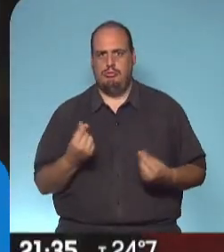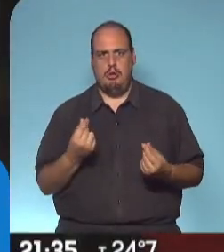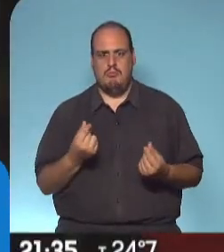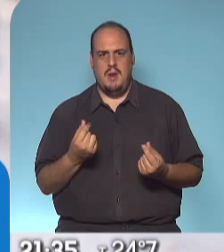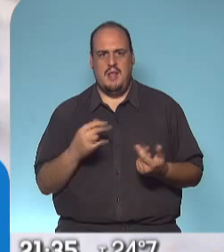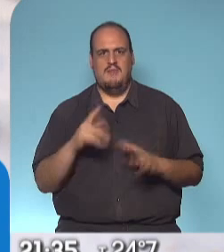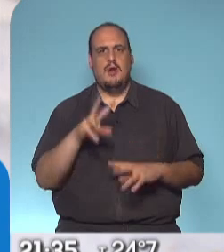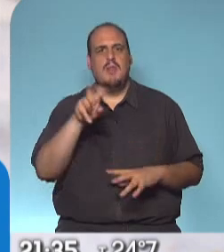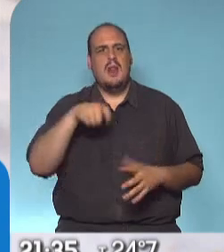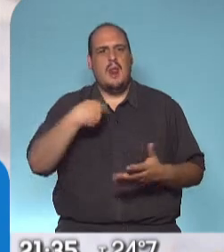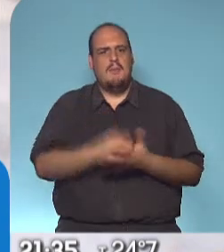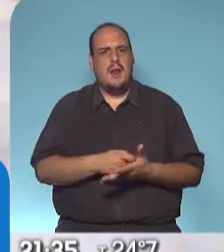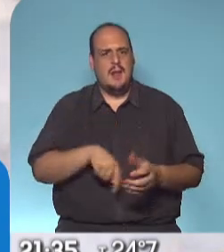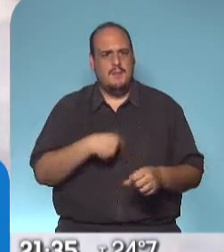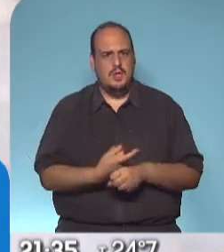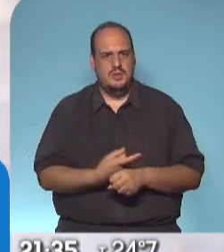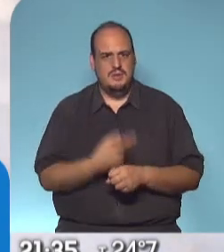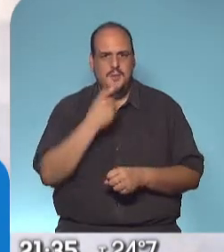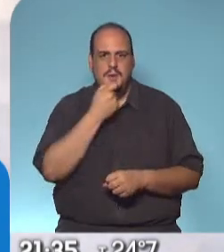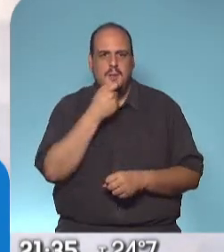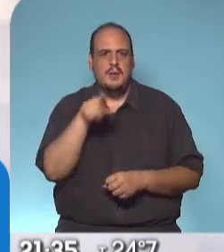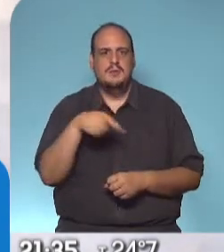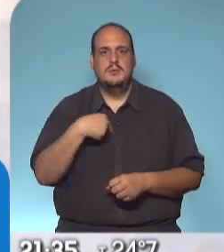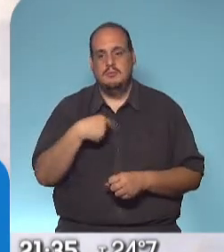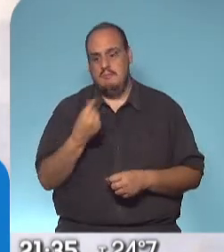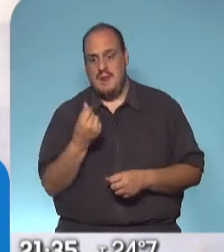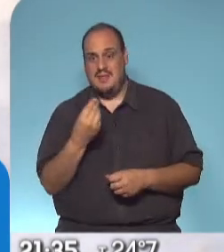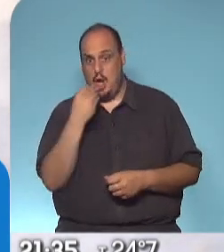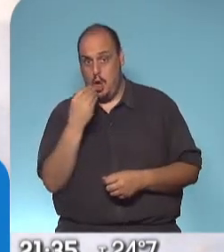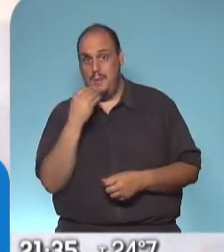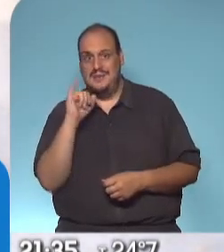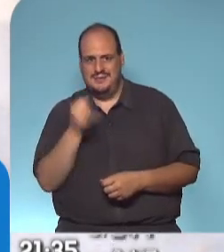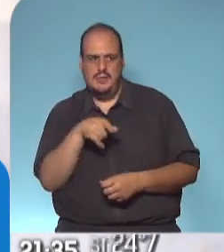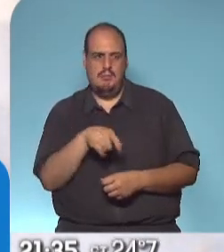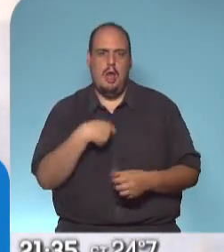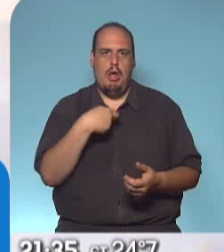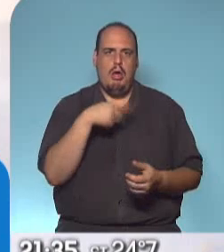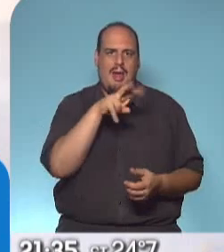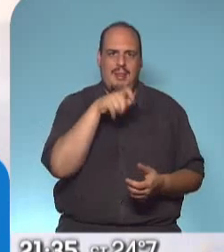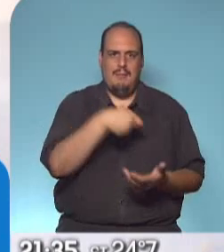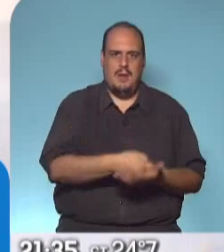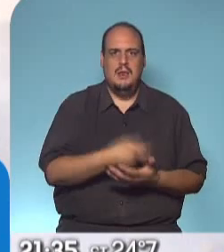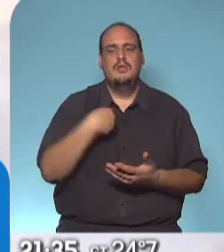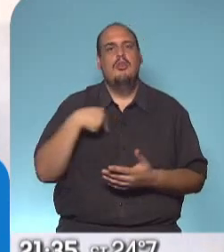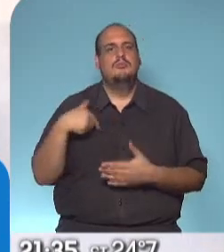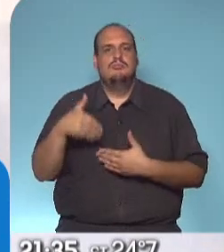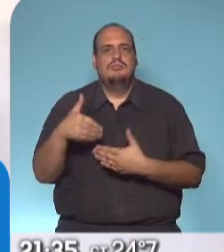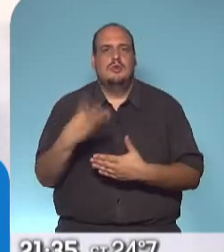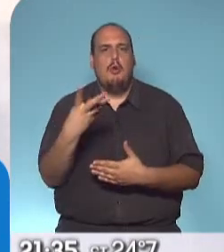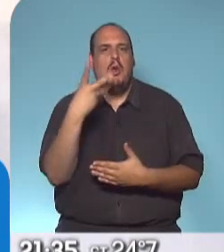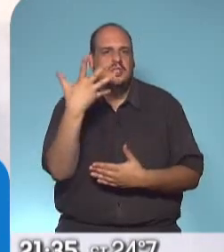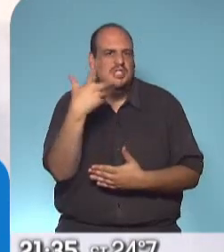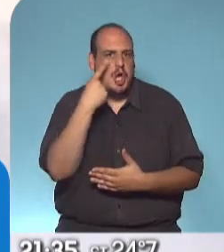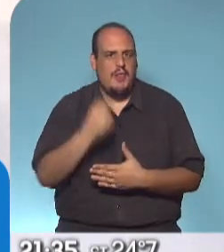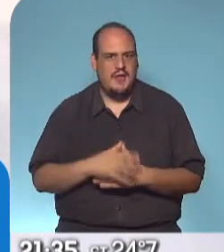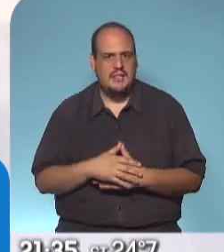los alquileres. El alquiler del otro día, ponele, teníamos para comer, pero no para... Entonces así nos atrasamos todas, ponele 4 o 5 días. Y de ahí